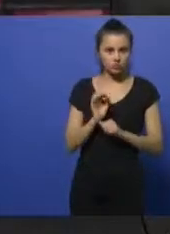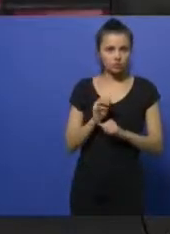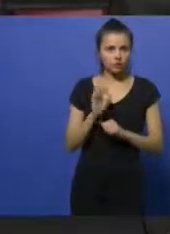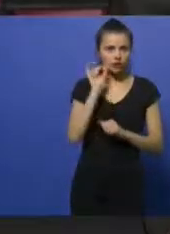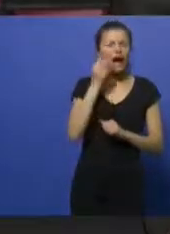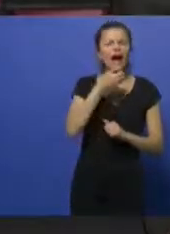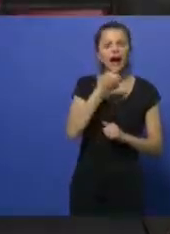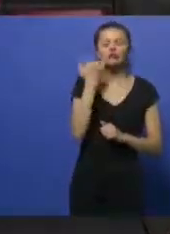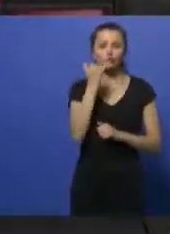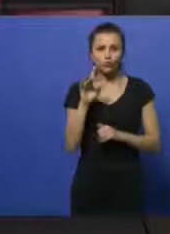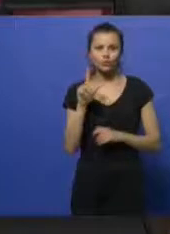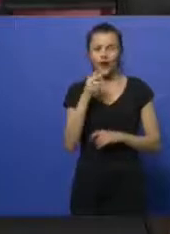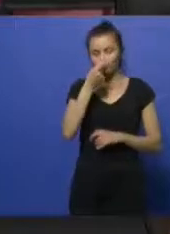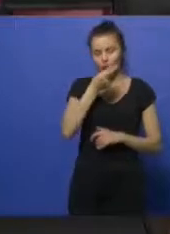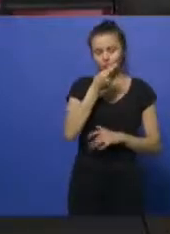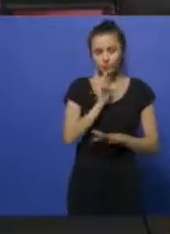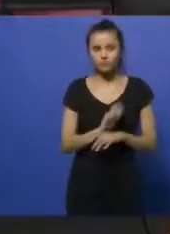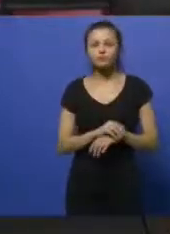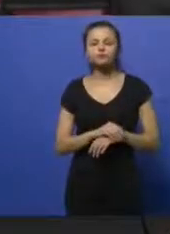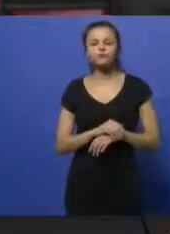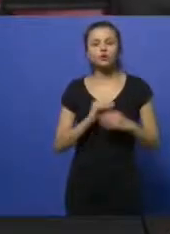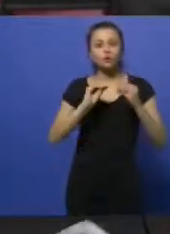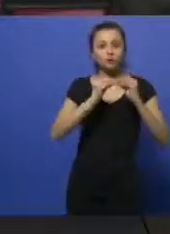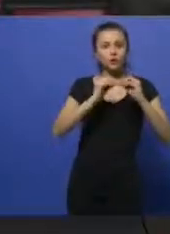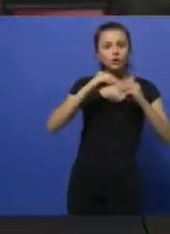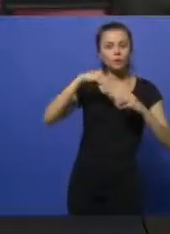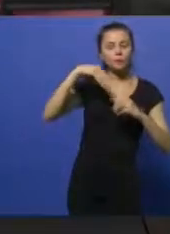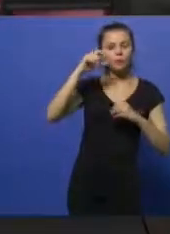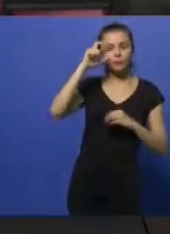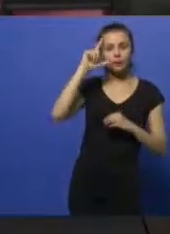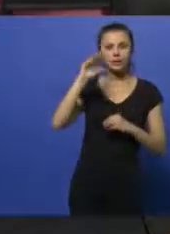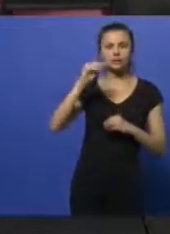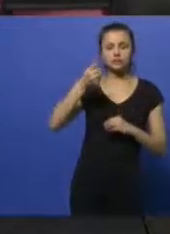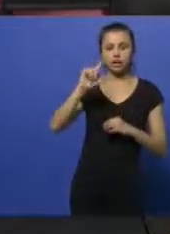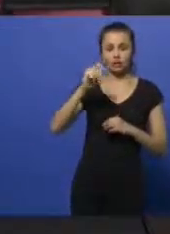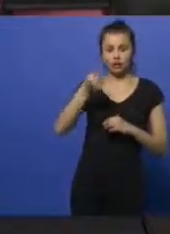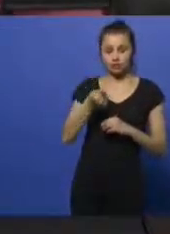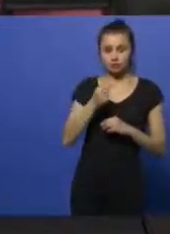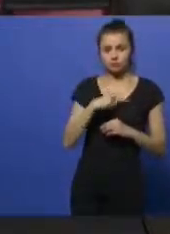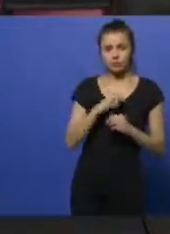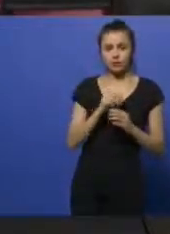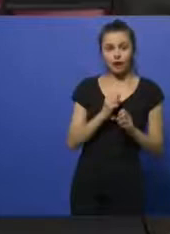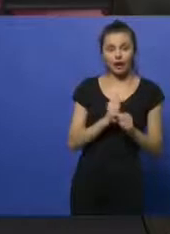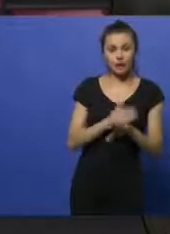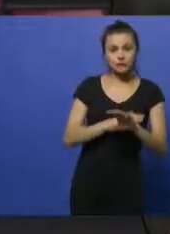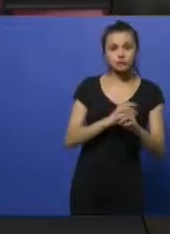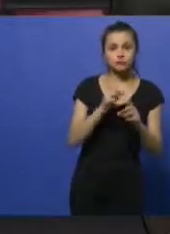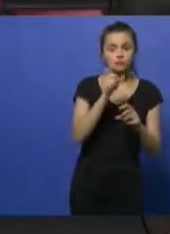compañero de Azul es Menchaca. El compañero Menchaca, si ha habido la acampe donde están los compañeros despedidos, cuando paró el